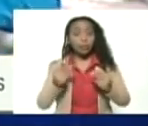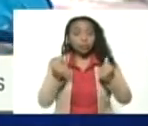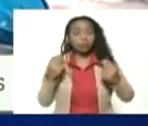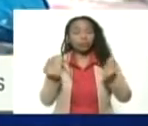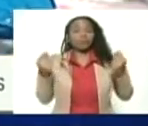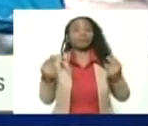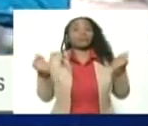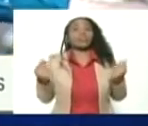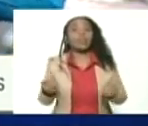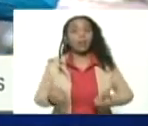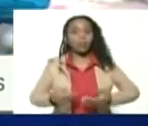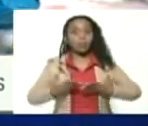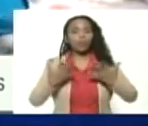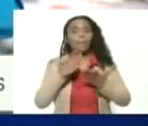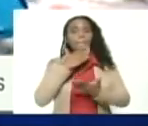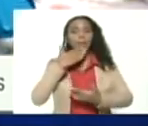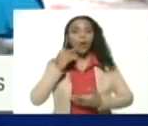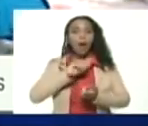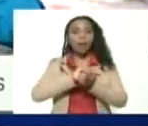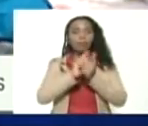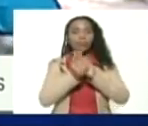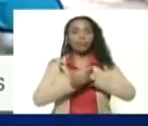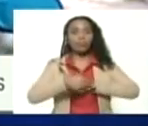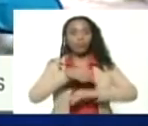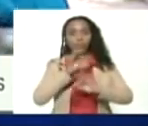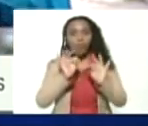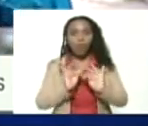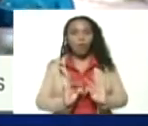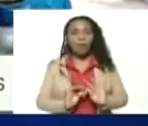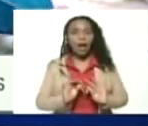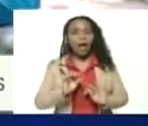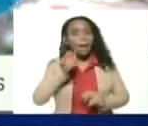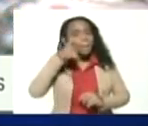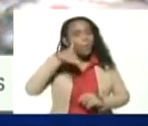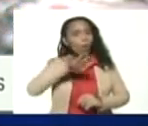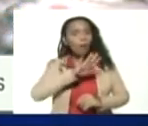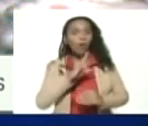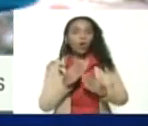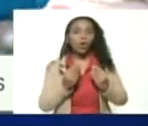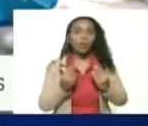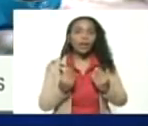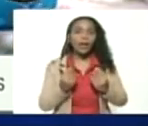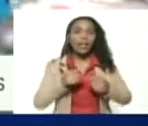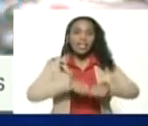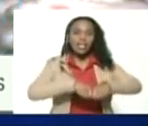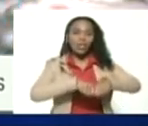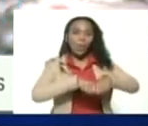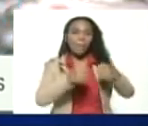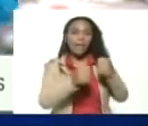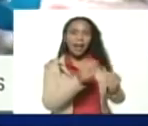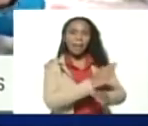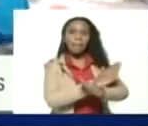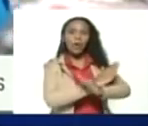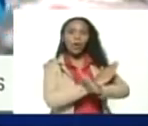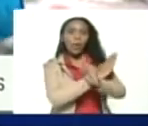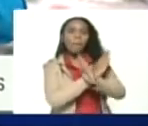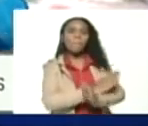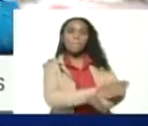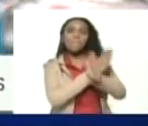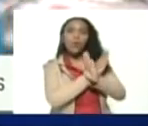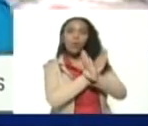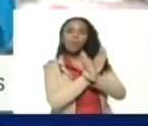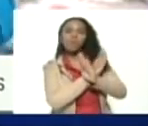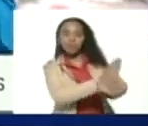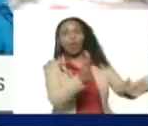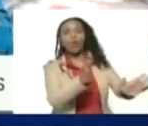economía, mejorar las condiciones de vida del pueblo. Y bueno, romper el bloqueo, vencer el bloqueo, vencer